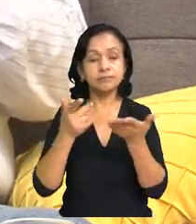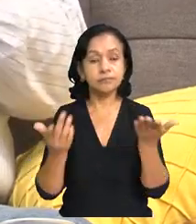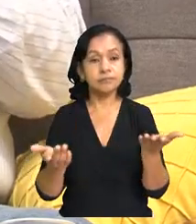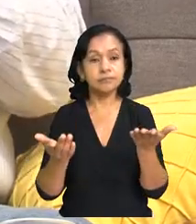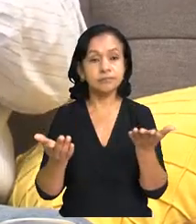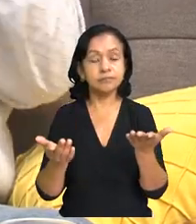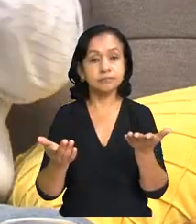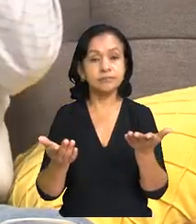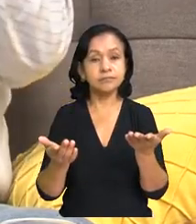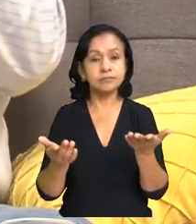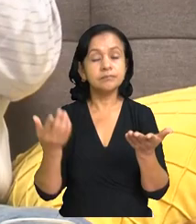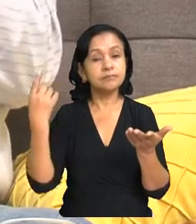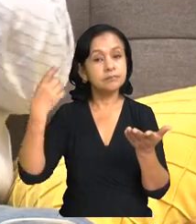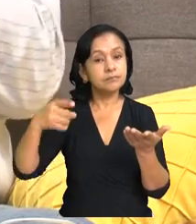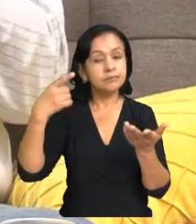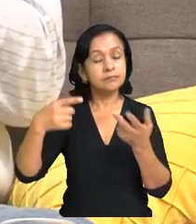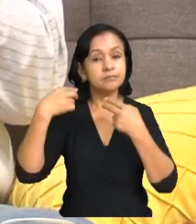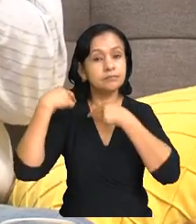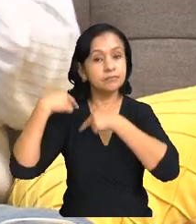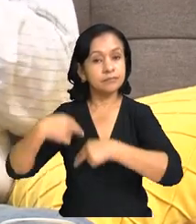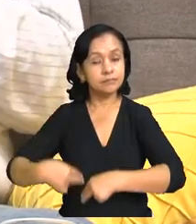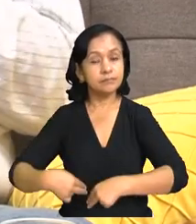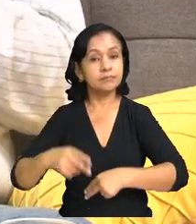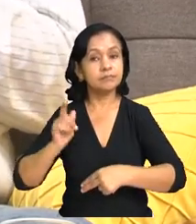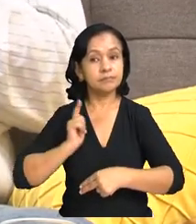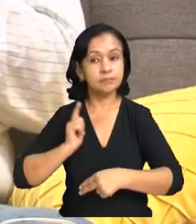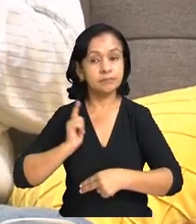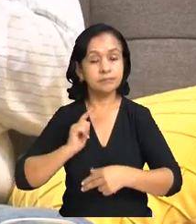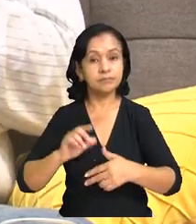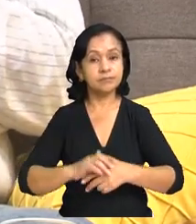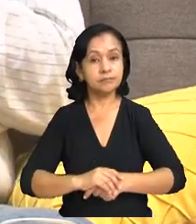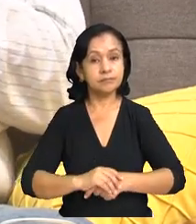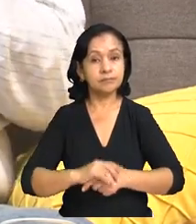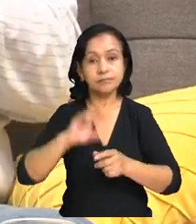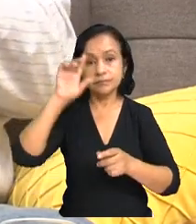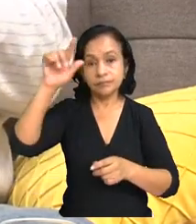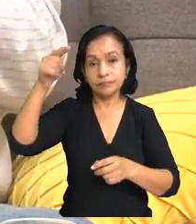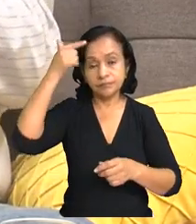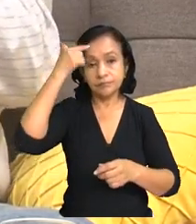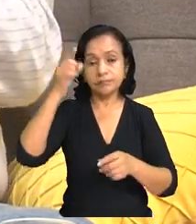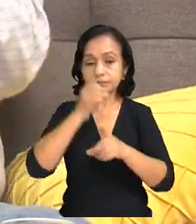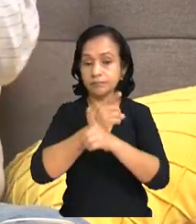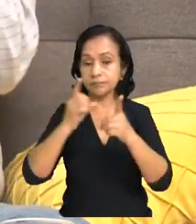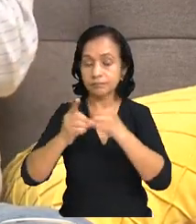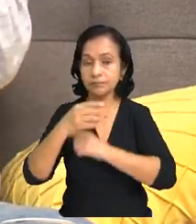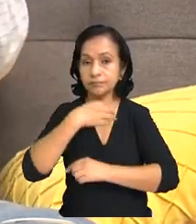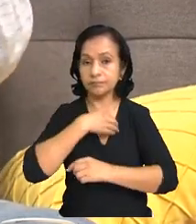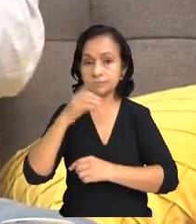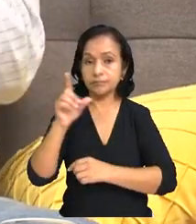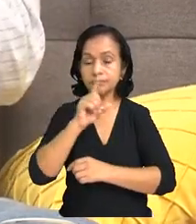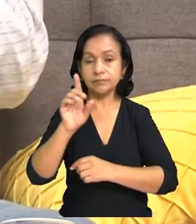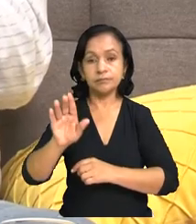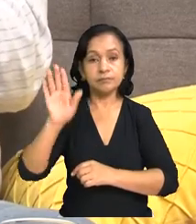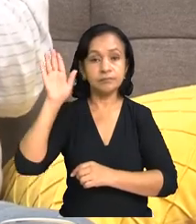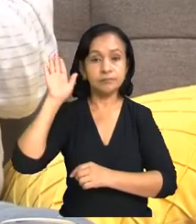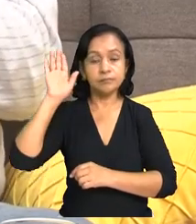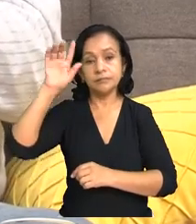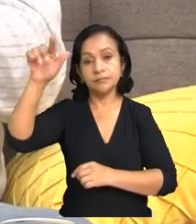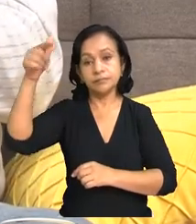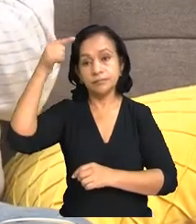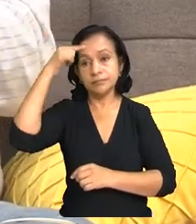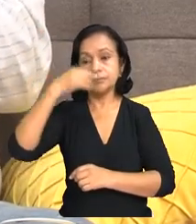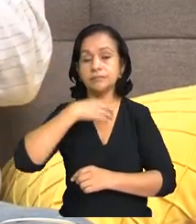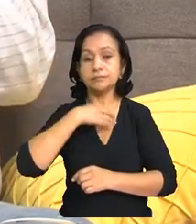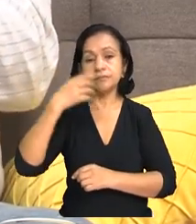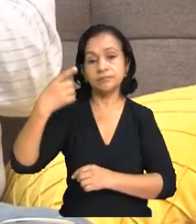que es un derecho humano, no es una cosa de que es una cosa que el gobierno lo hace como una obligación, no, es un compromiso del gobierno y al mismo tiempo